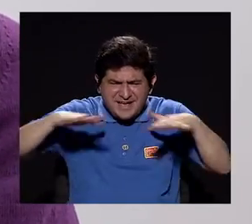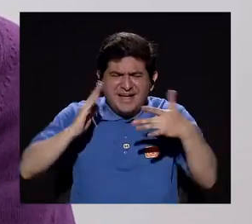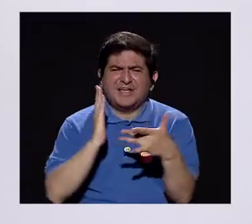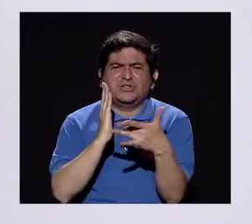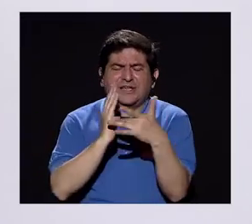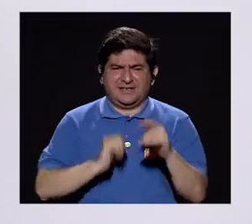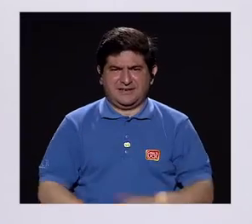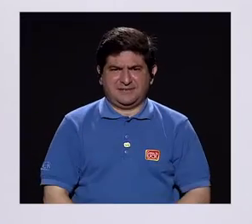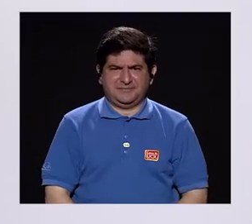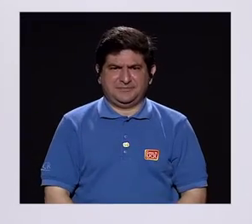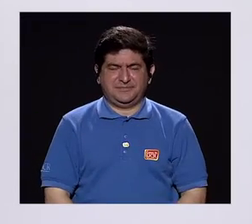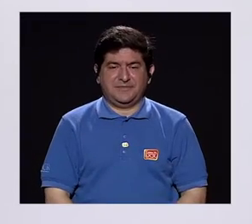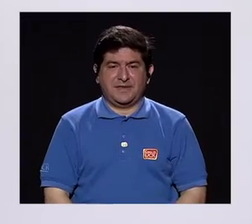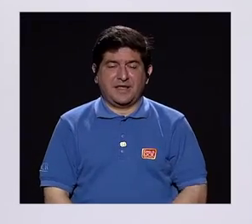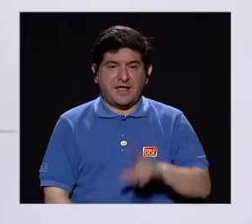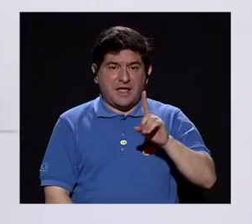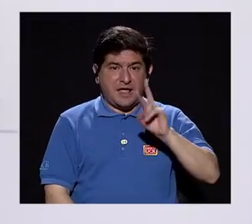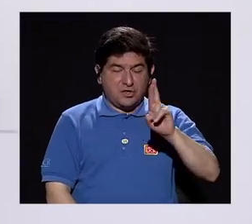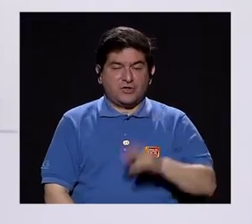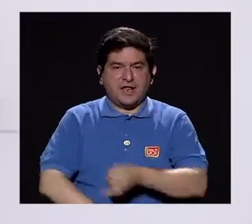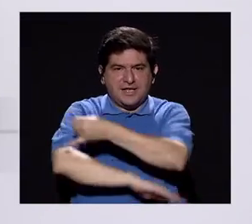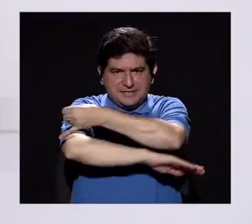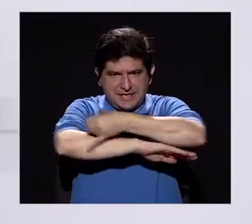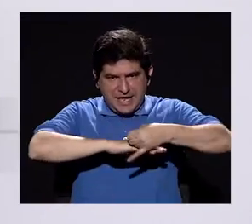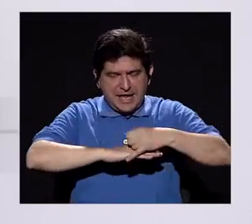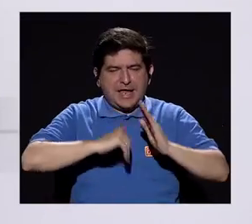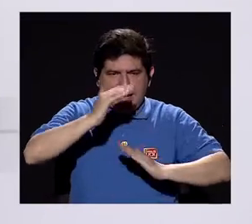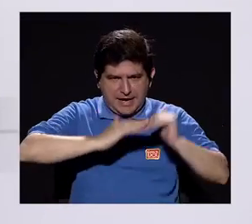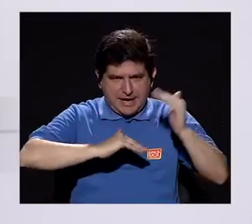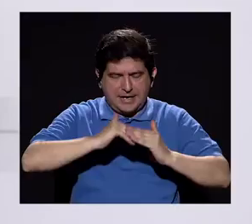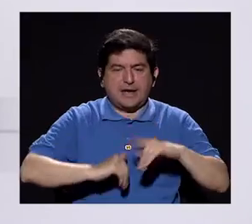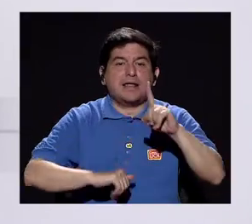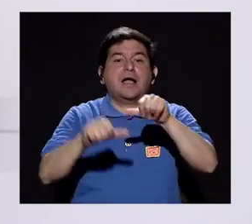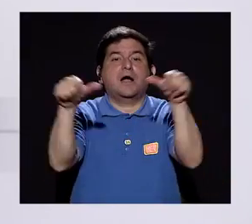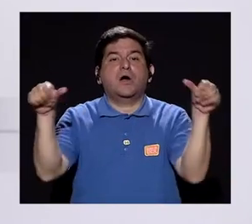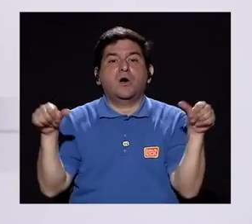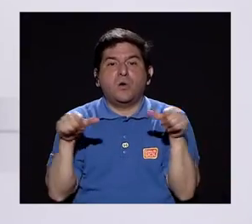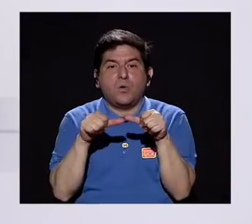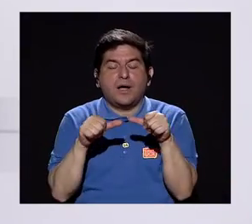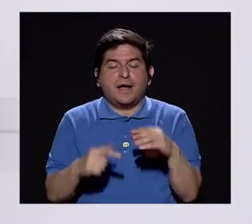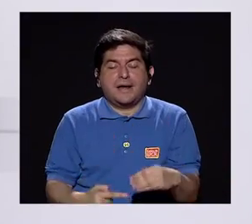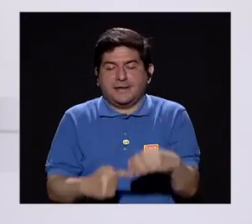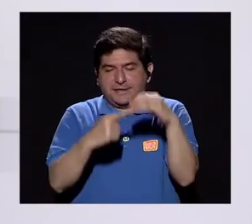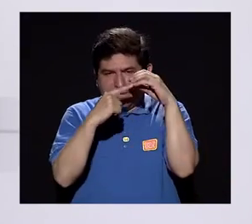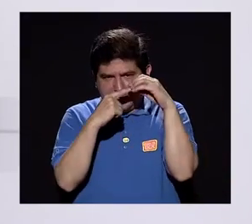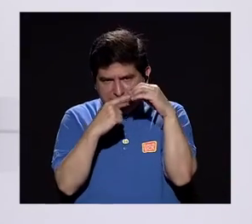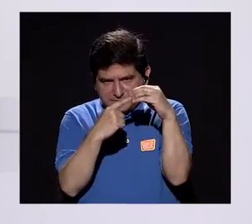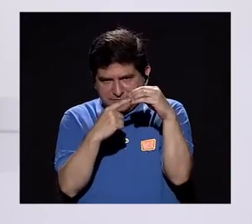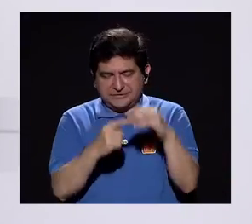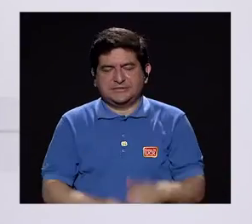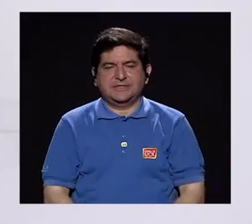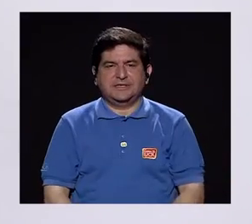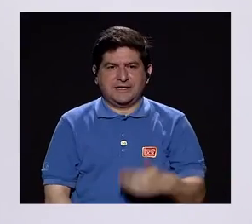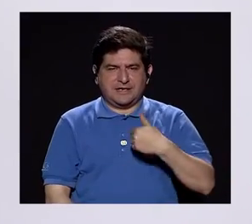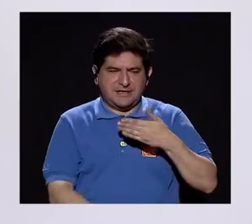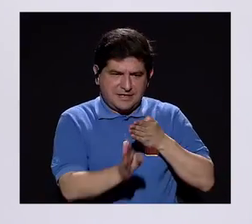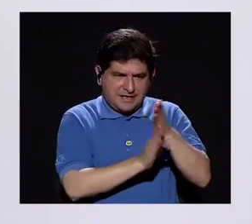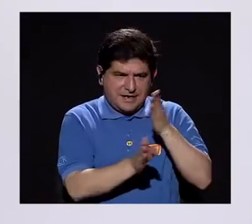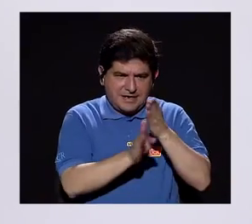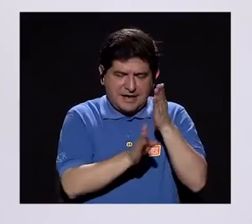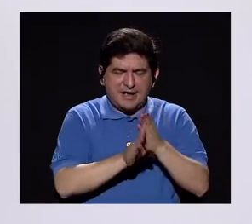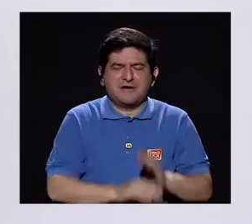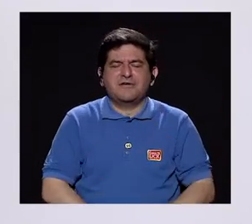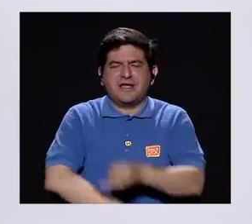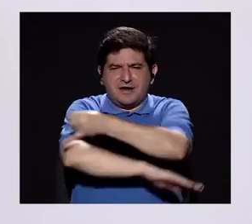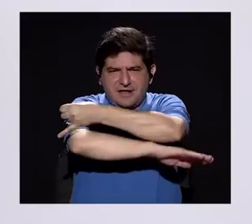geotecnia bueno el doctor abad en realidad le diría es civil pero de una de las áreas que una especialidad es la carrera ingeniería